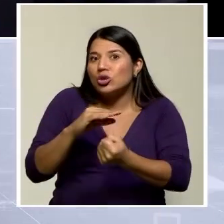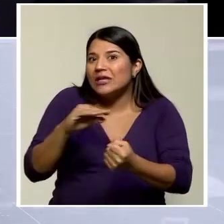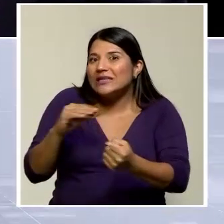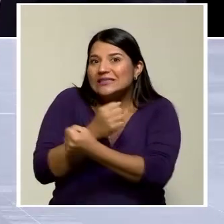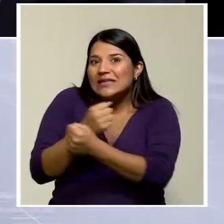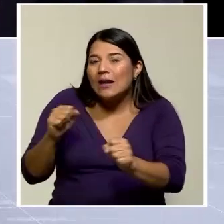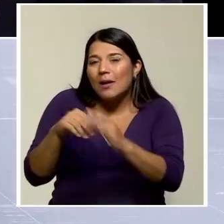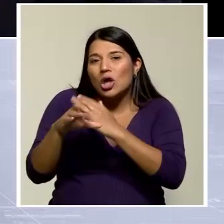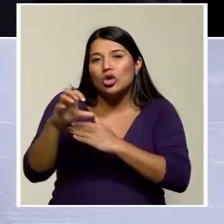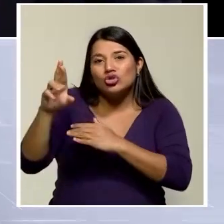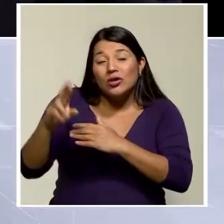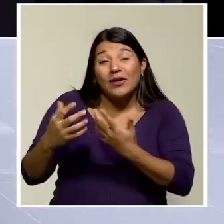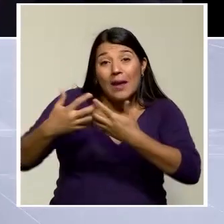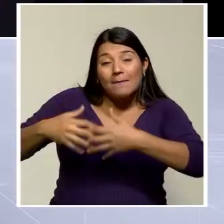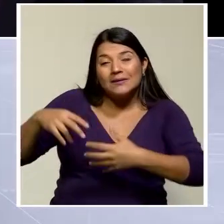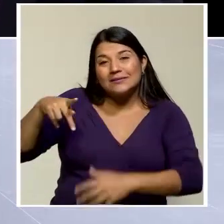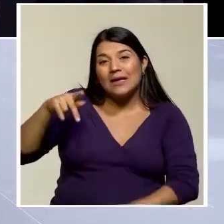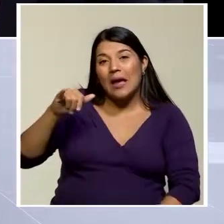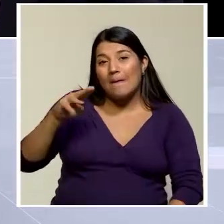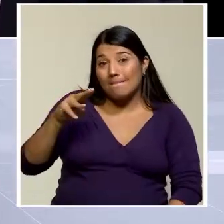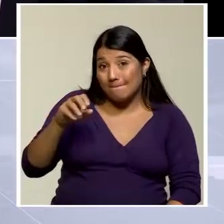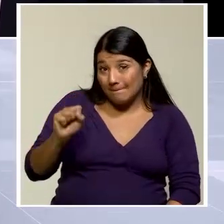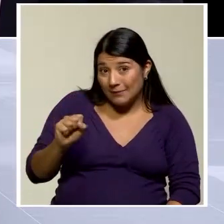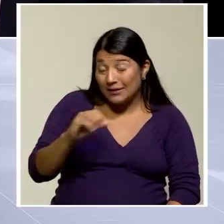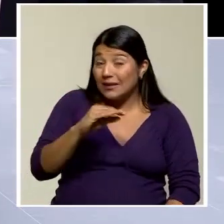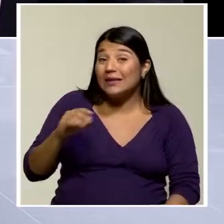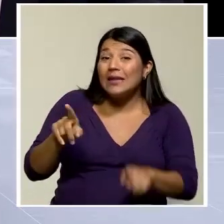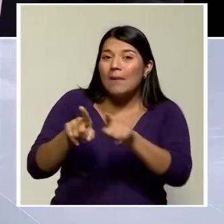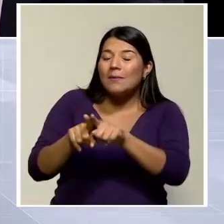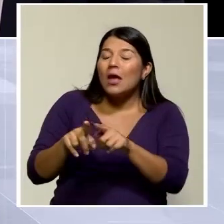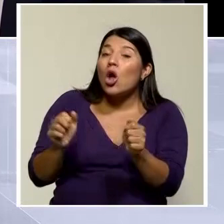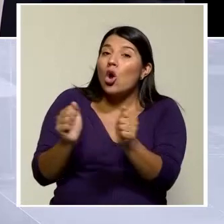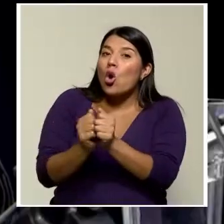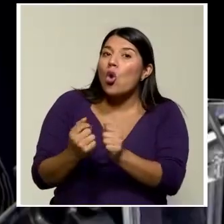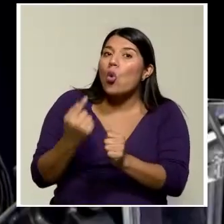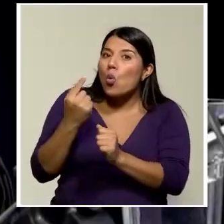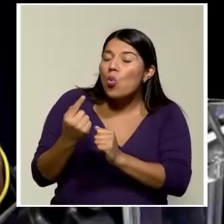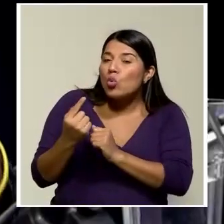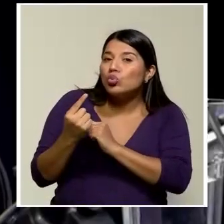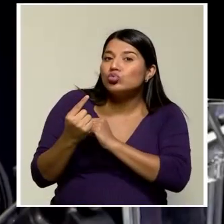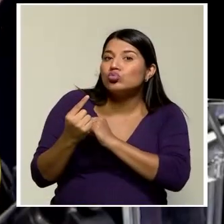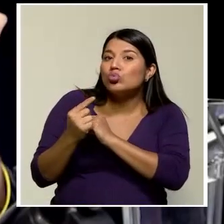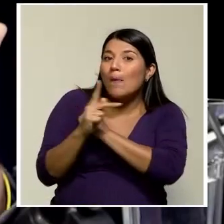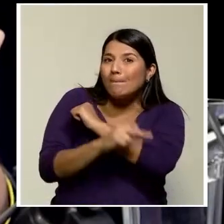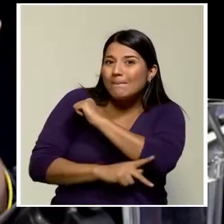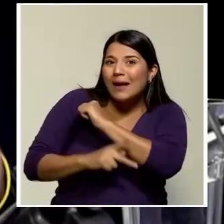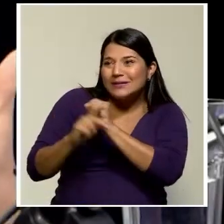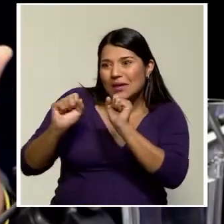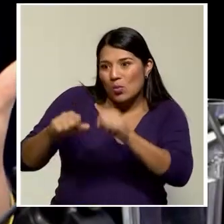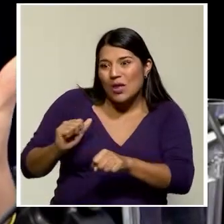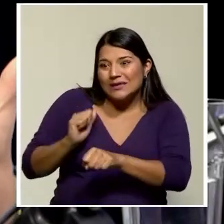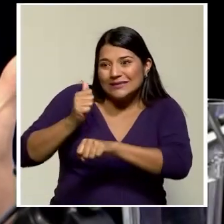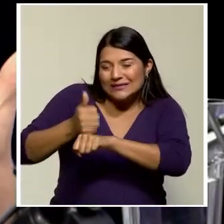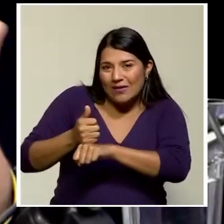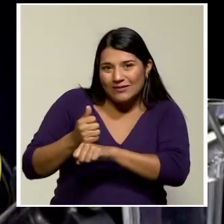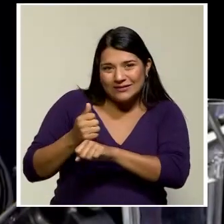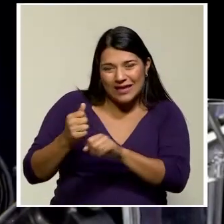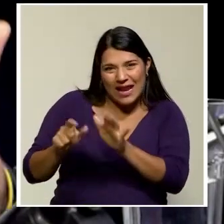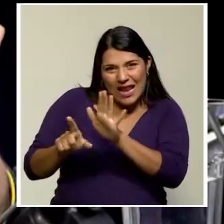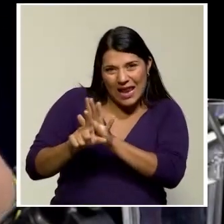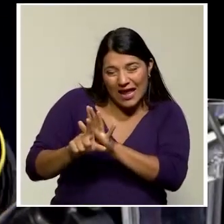Costa Rica las micro y pequeñas empresas, y también con un Estado que establezca regulaciones